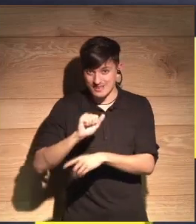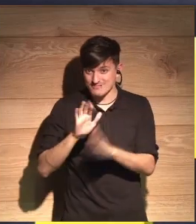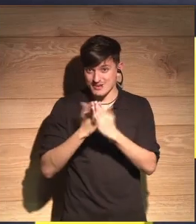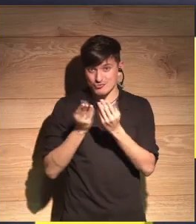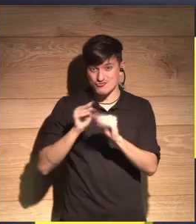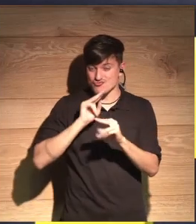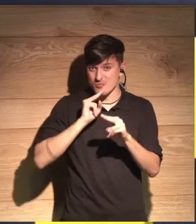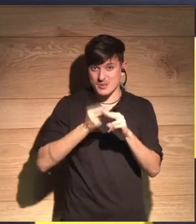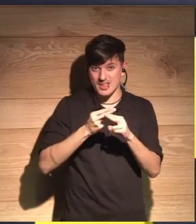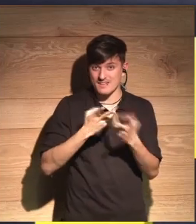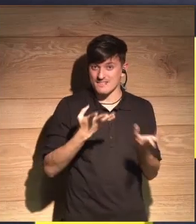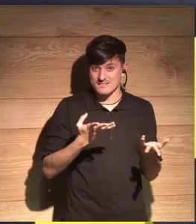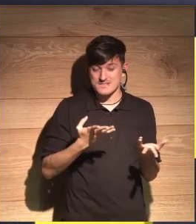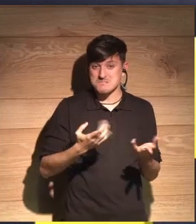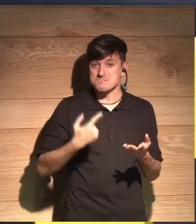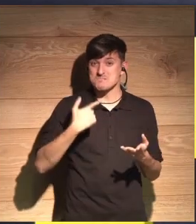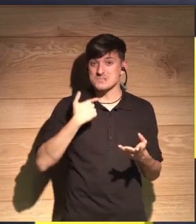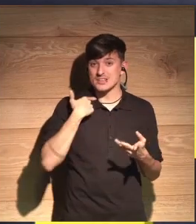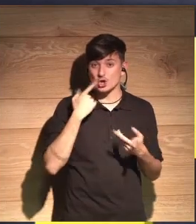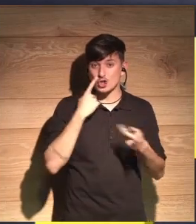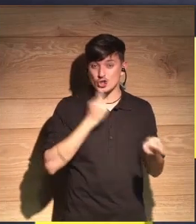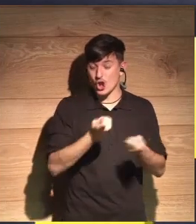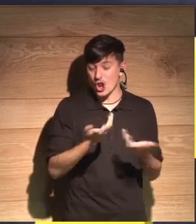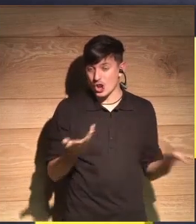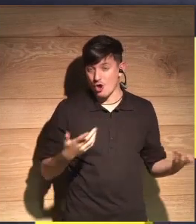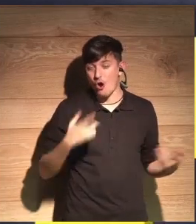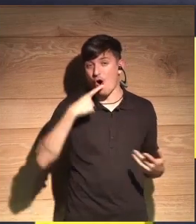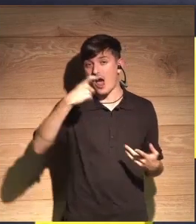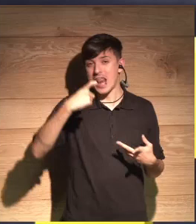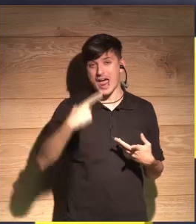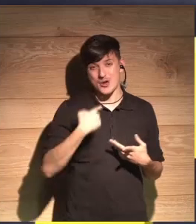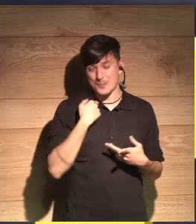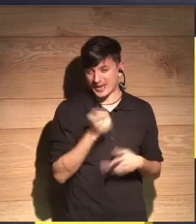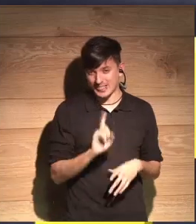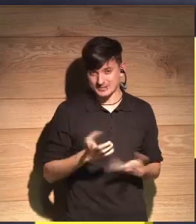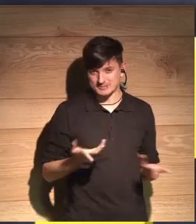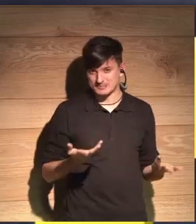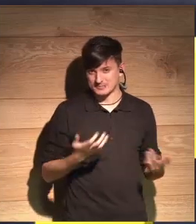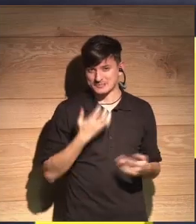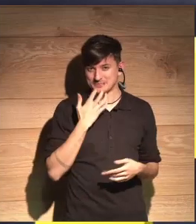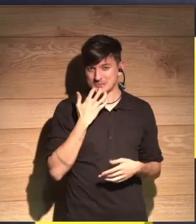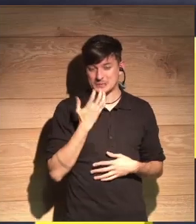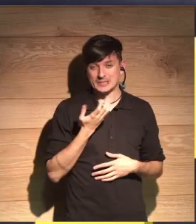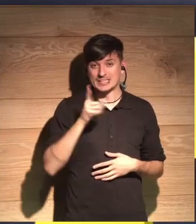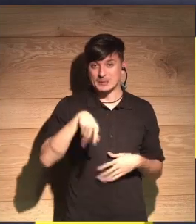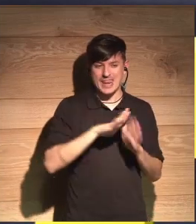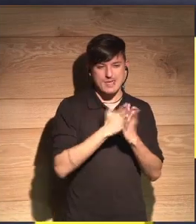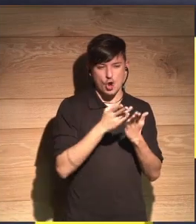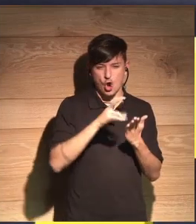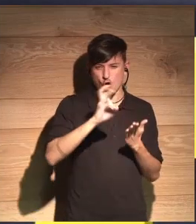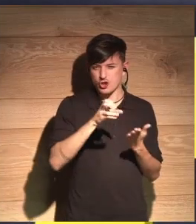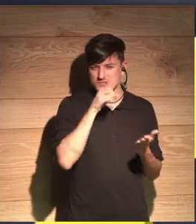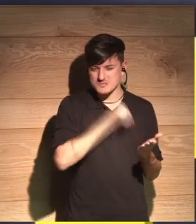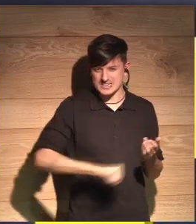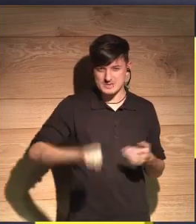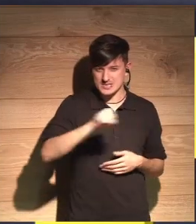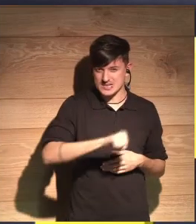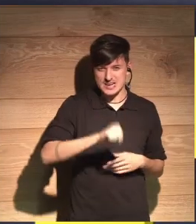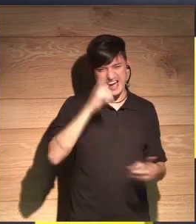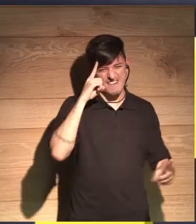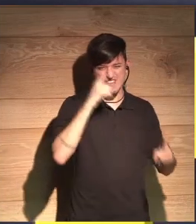ojalá no lo acabamos perdiendo y tiene otro otro estupendo libro que es la referencia para este primer debate